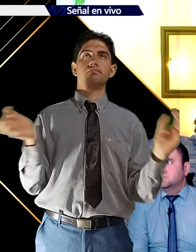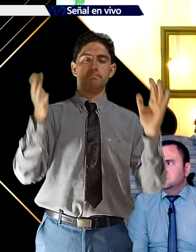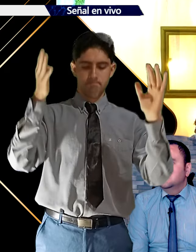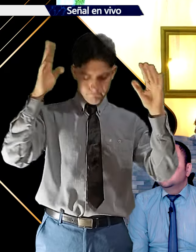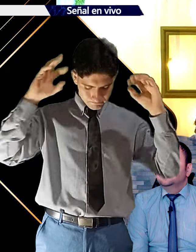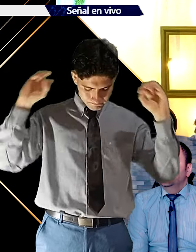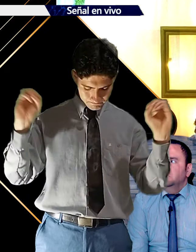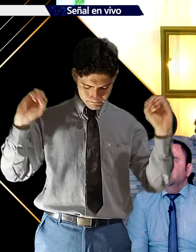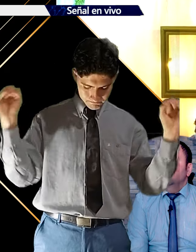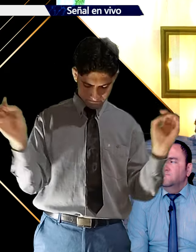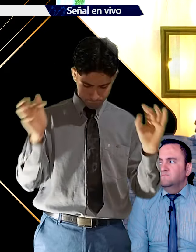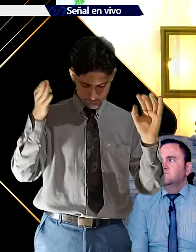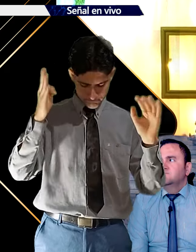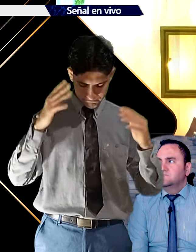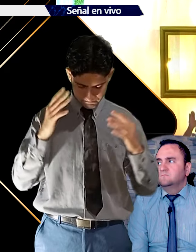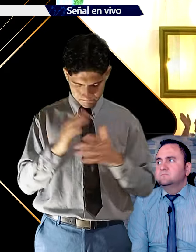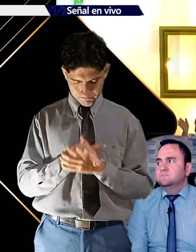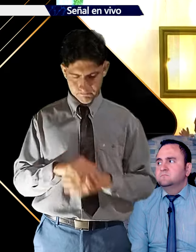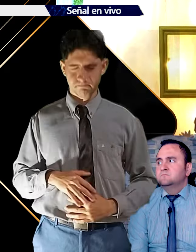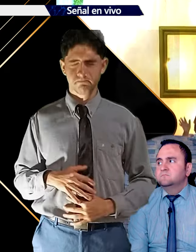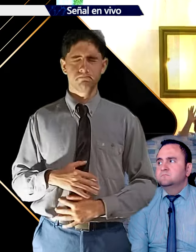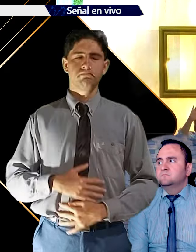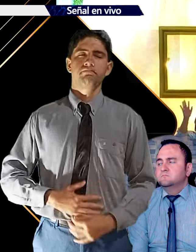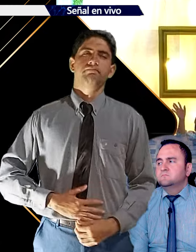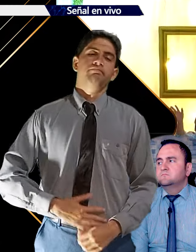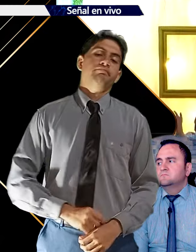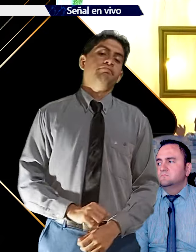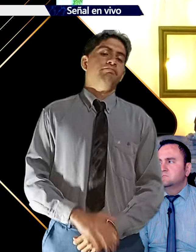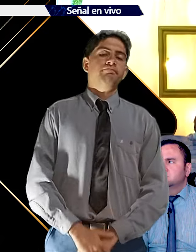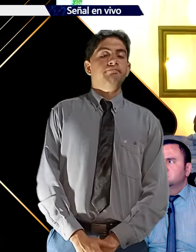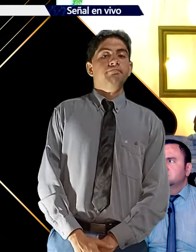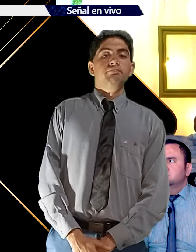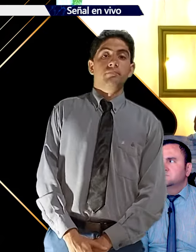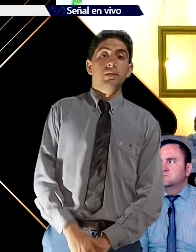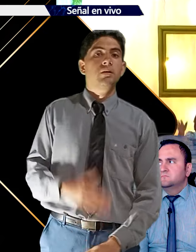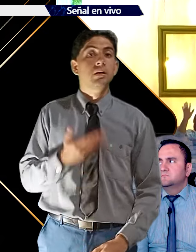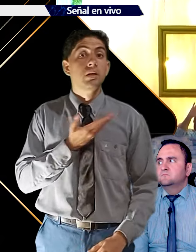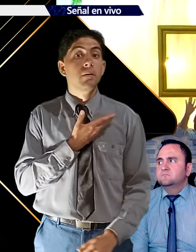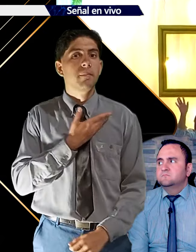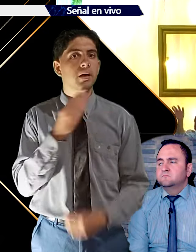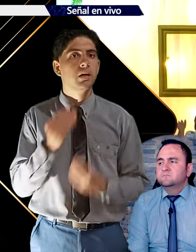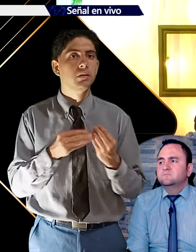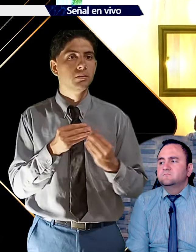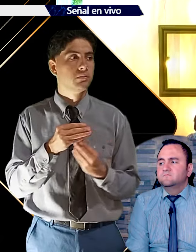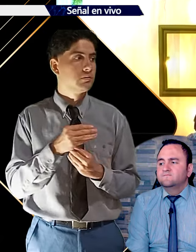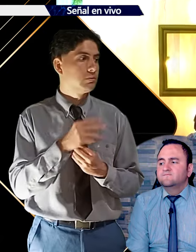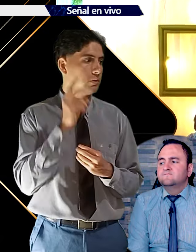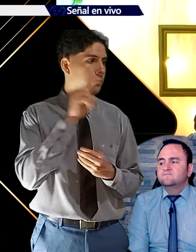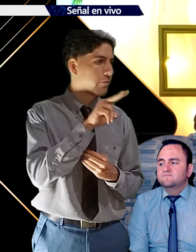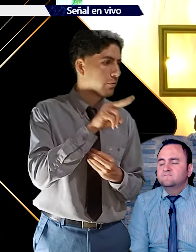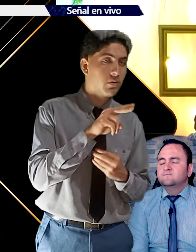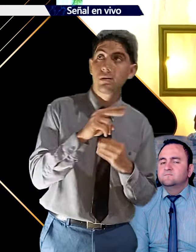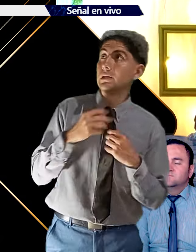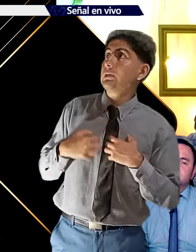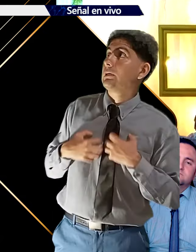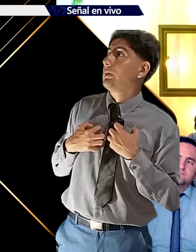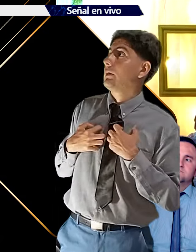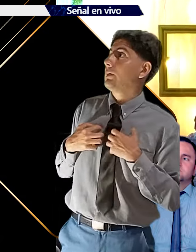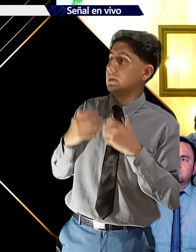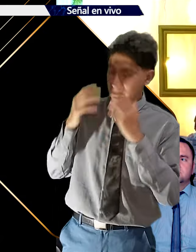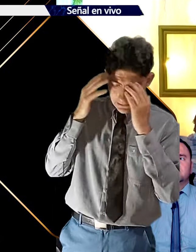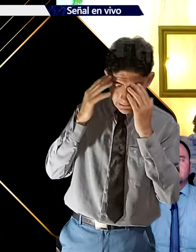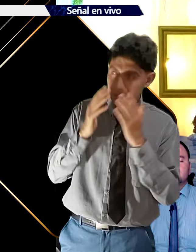Digamos gloria a Dios. Digamos gloria a Dios. Digamos gloria a Dios. Y vea, hermanos, ¿sabe qué hizo